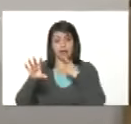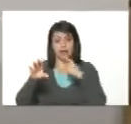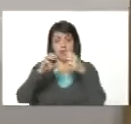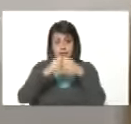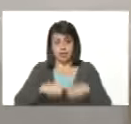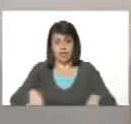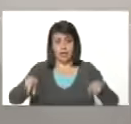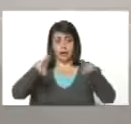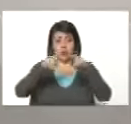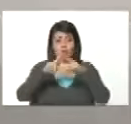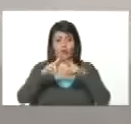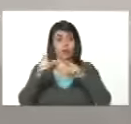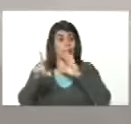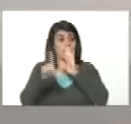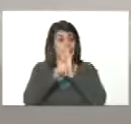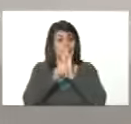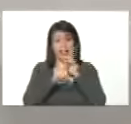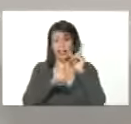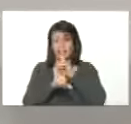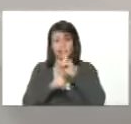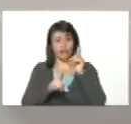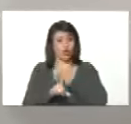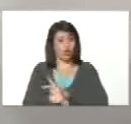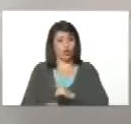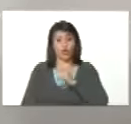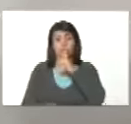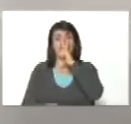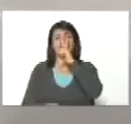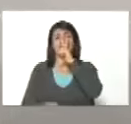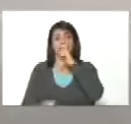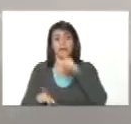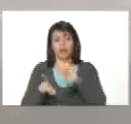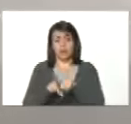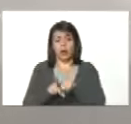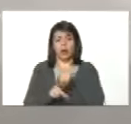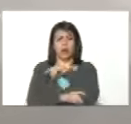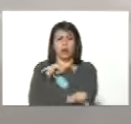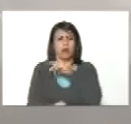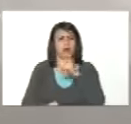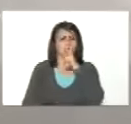Unidas como ilegítimas, como ilegales, como criminales.